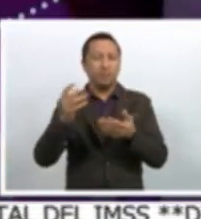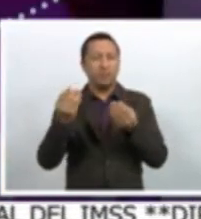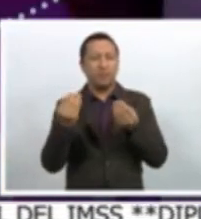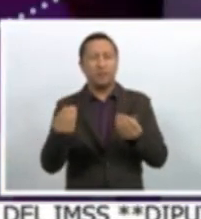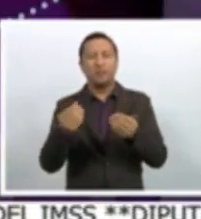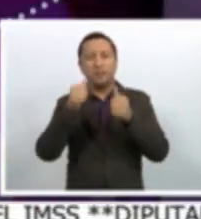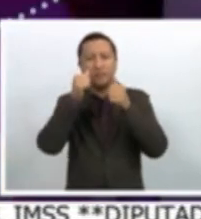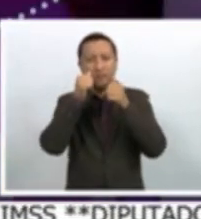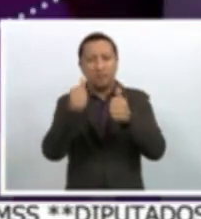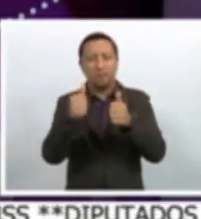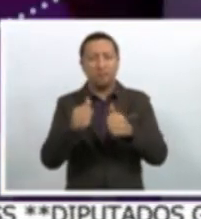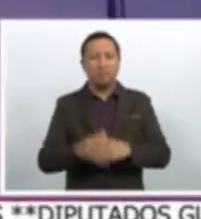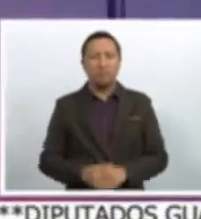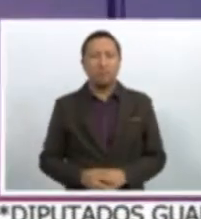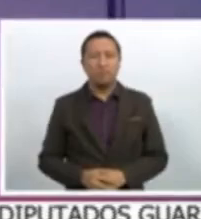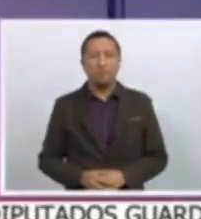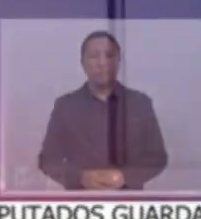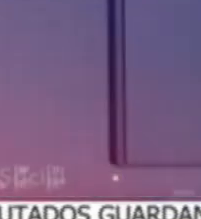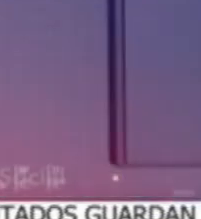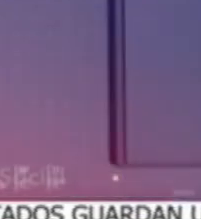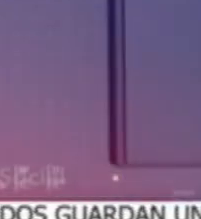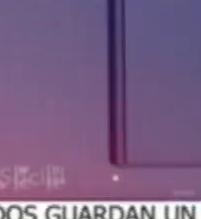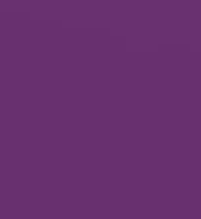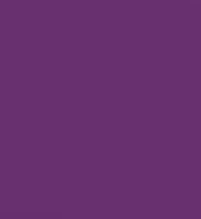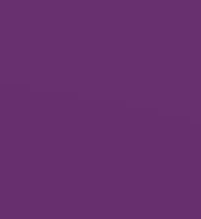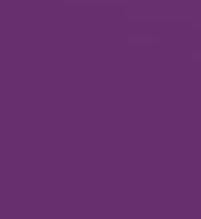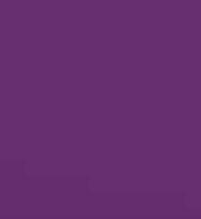favor de su atención. Muy buenos días.